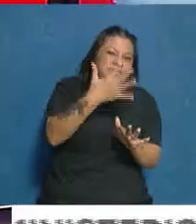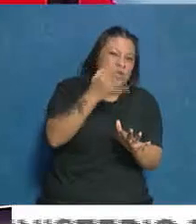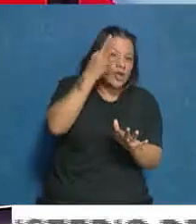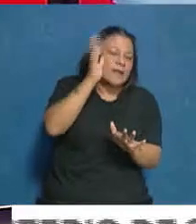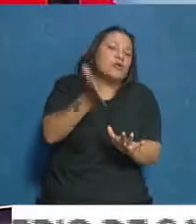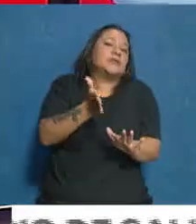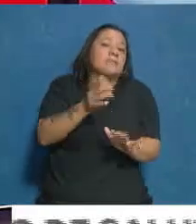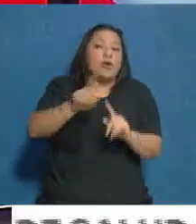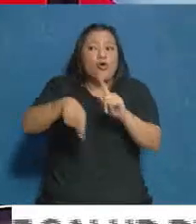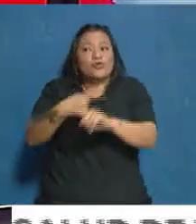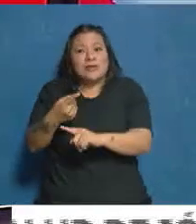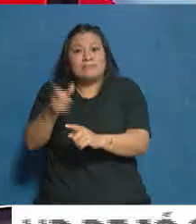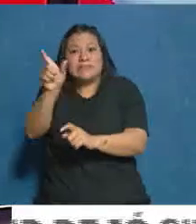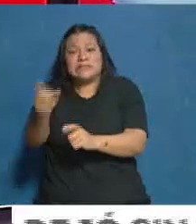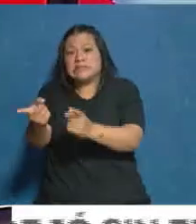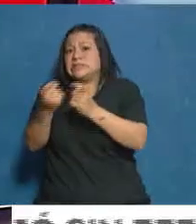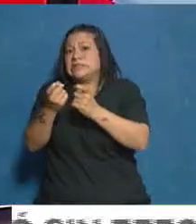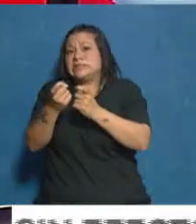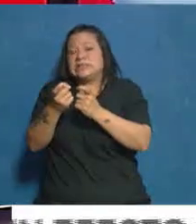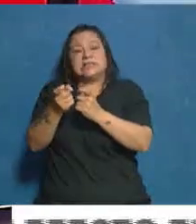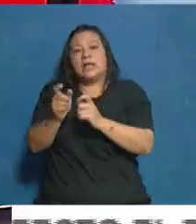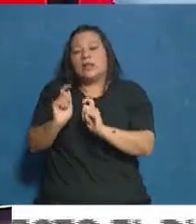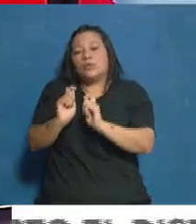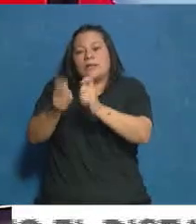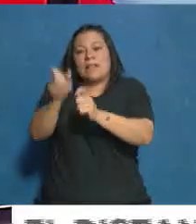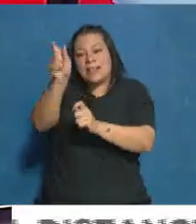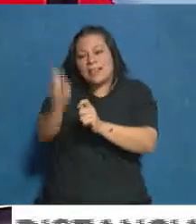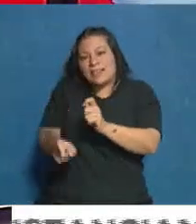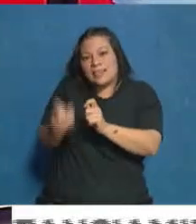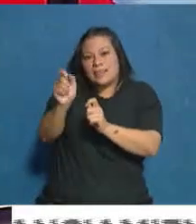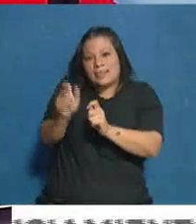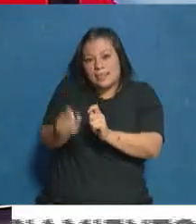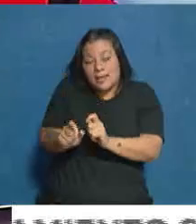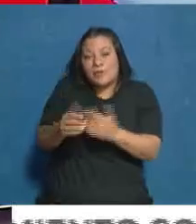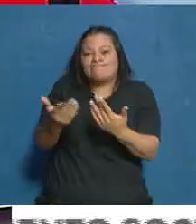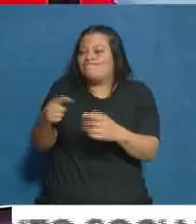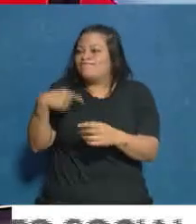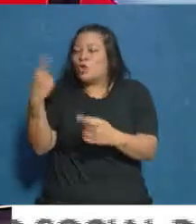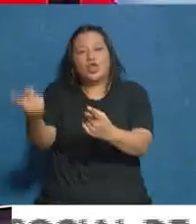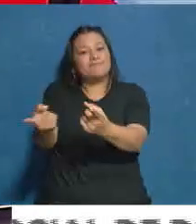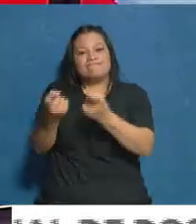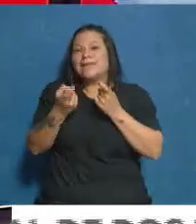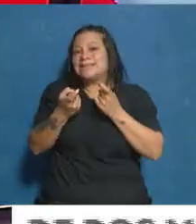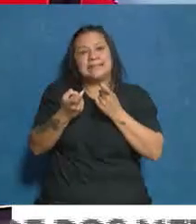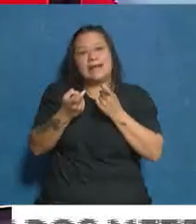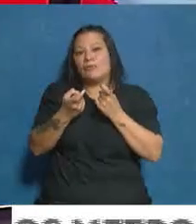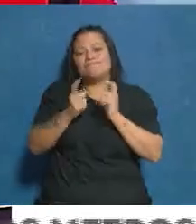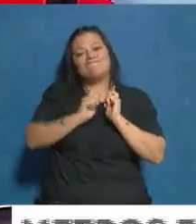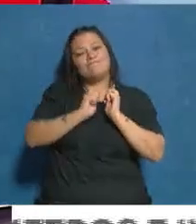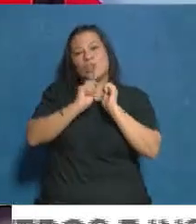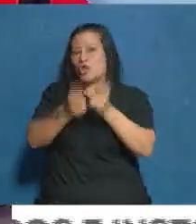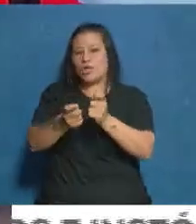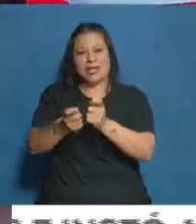casos, pero otros necesitan de un trasplante de médula, por eso que todos necesitamos ser donantes de médula